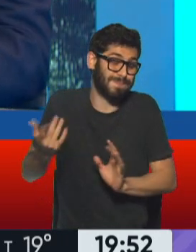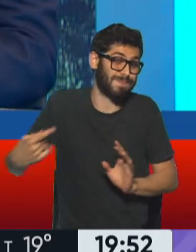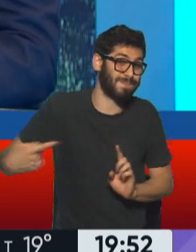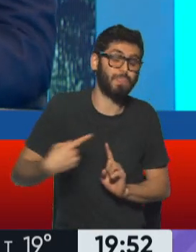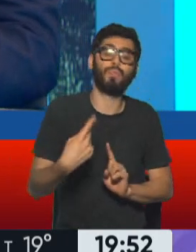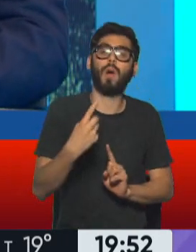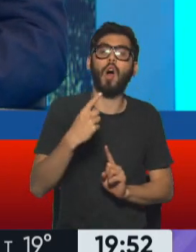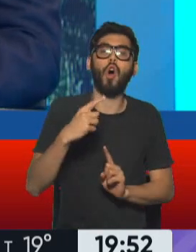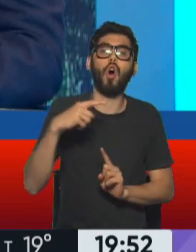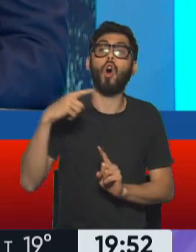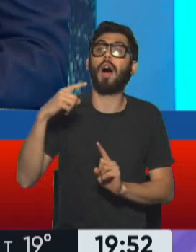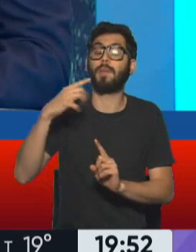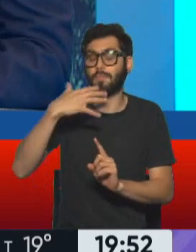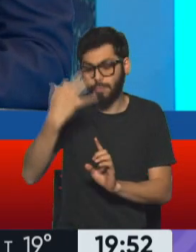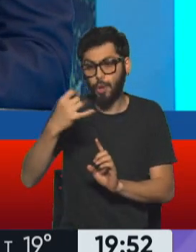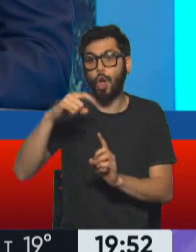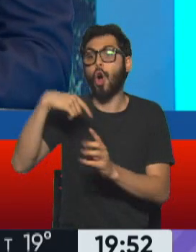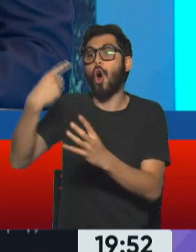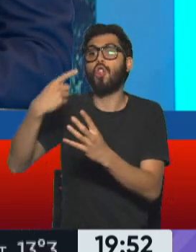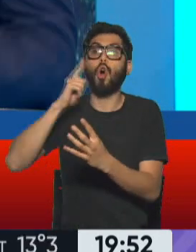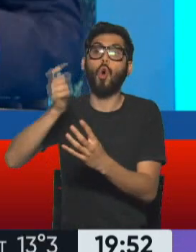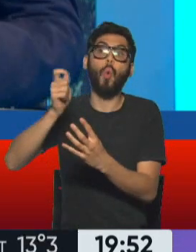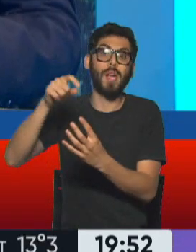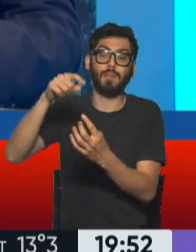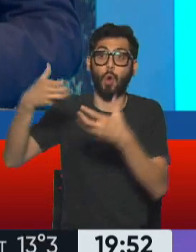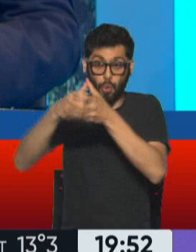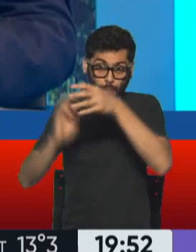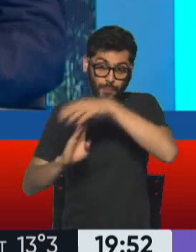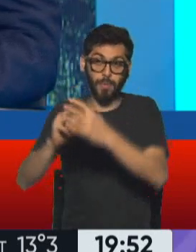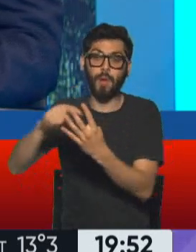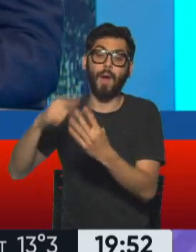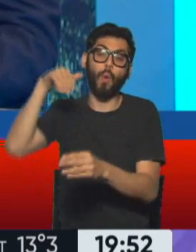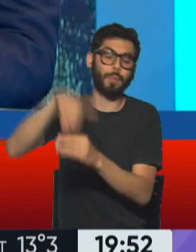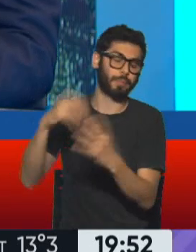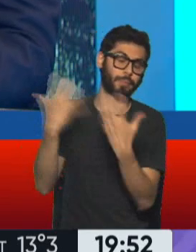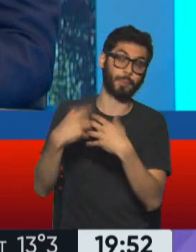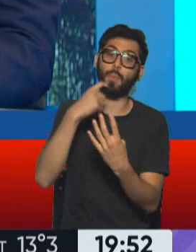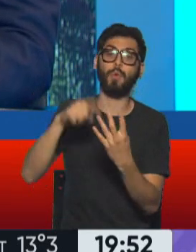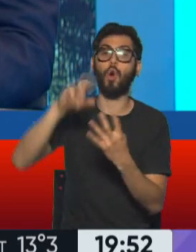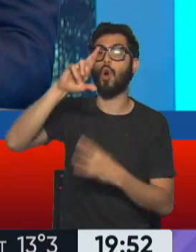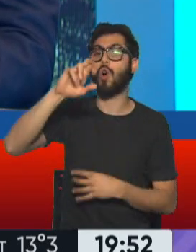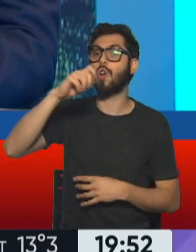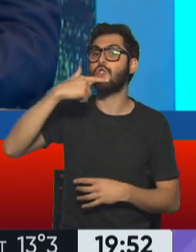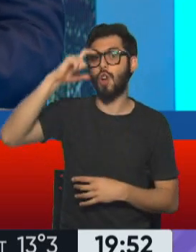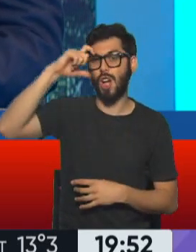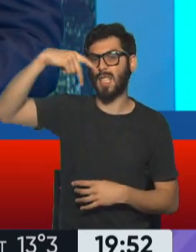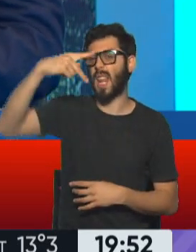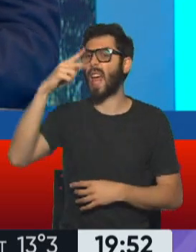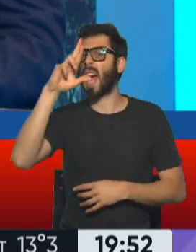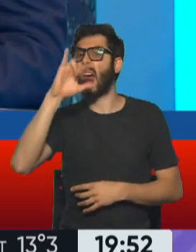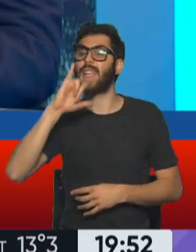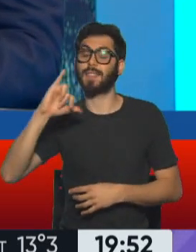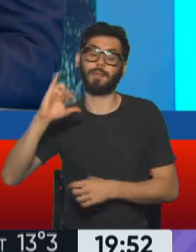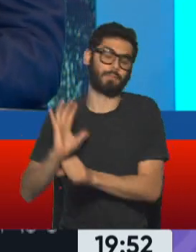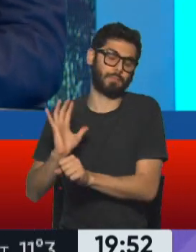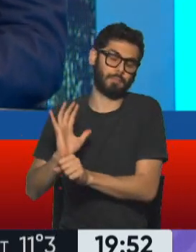que tienen un voto mucho más previsible que el de Hayton de Nolasco. Carlos Rosenkrantz, sin ir más lejos, tiene un voto mucho más previsible. De modo que tampoco